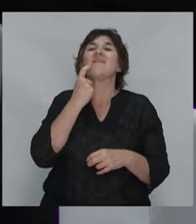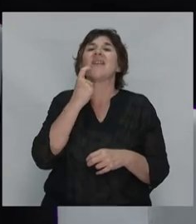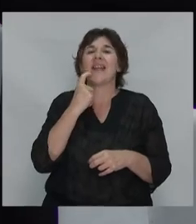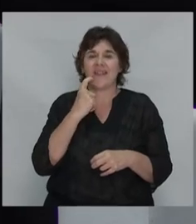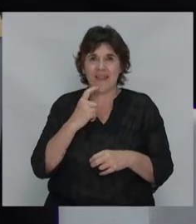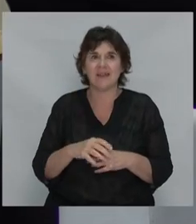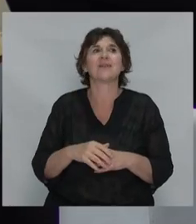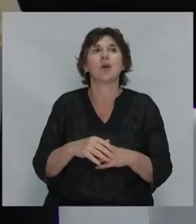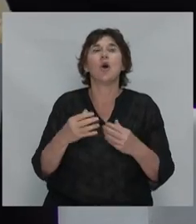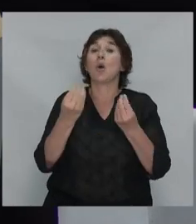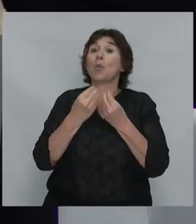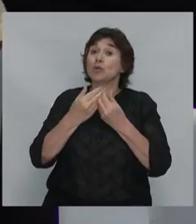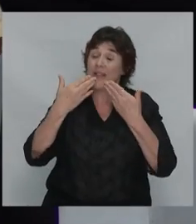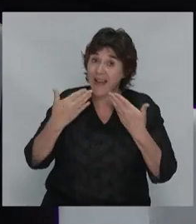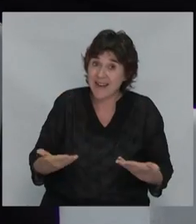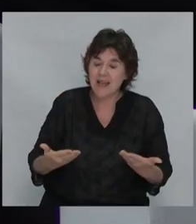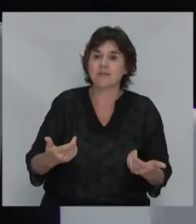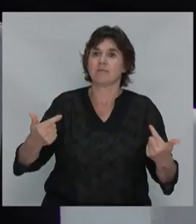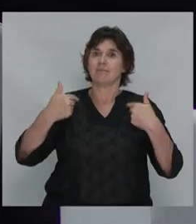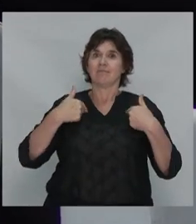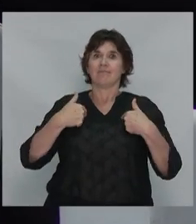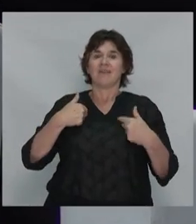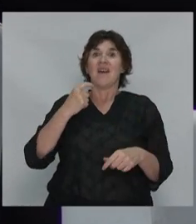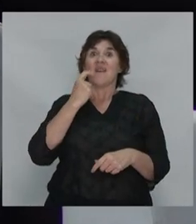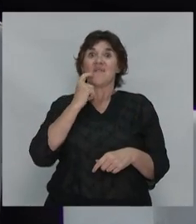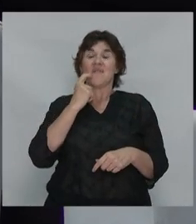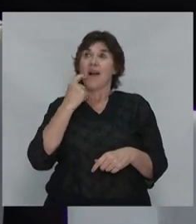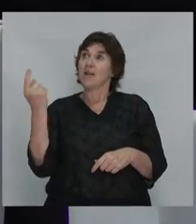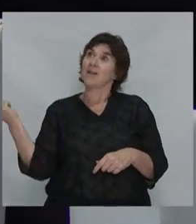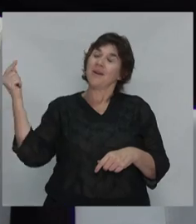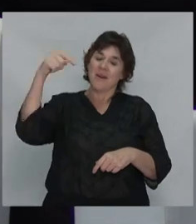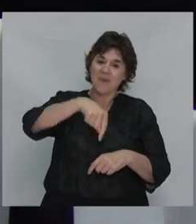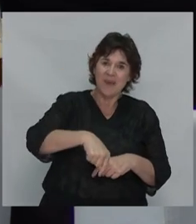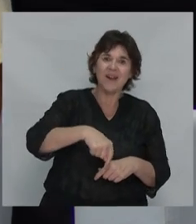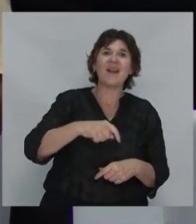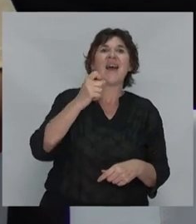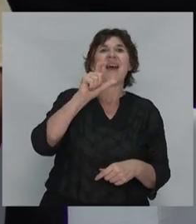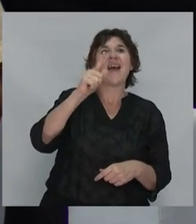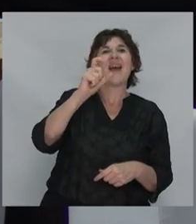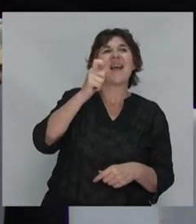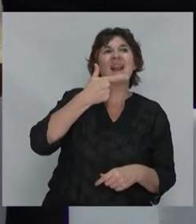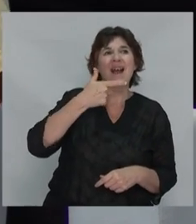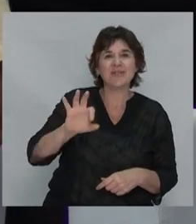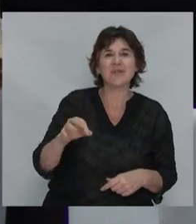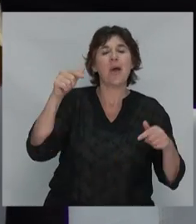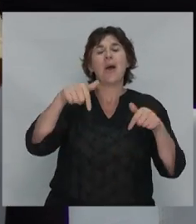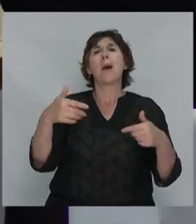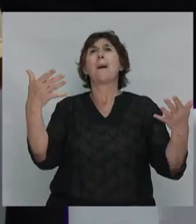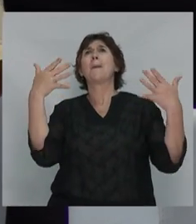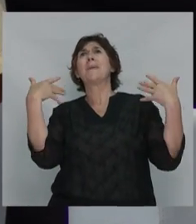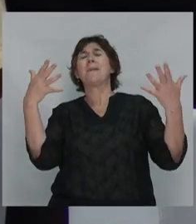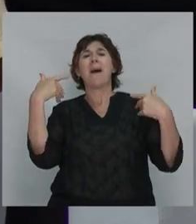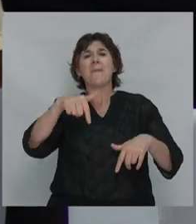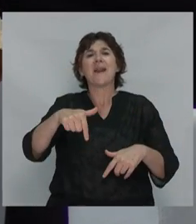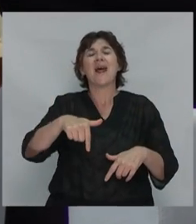gracias y un gran placer para un finlandés ver tanto clack solistas o clasistas en la primavera de buenos aires y viendo